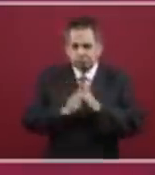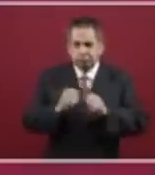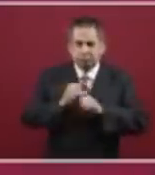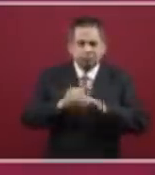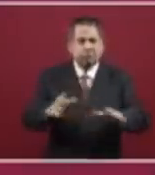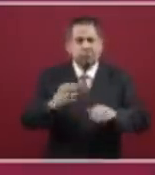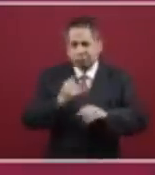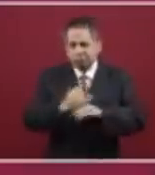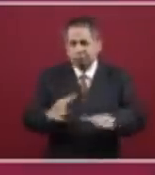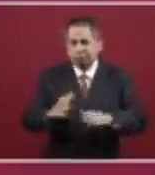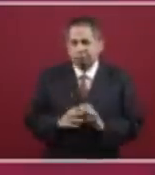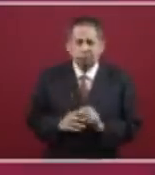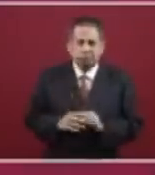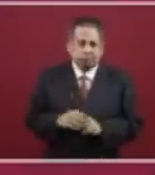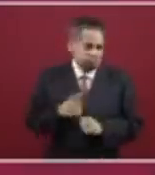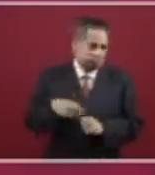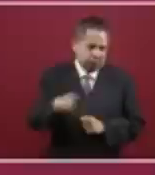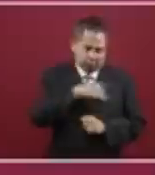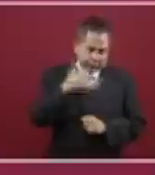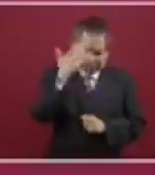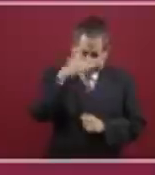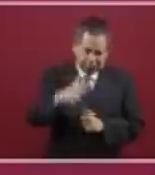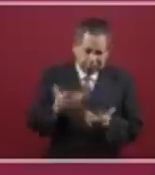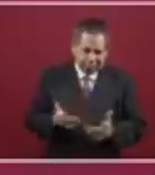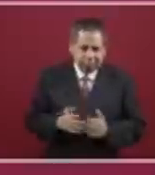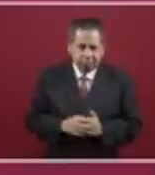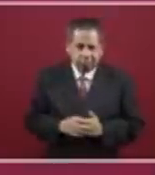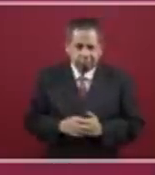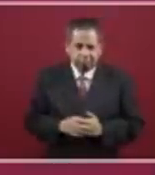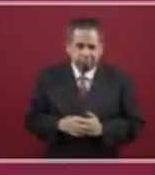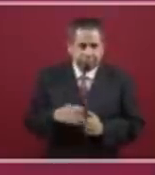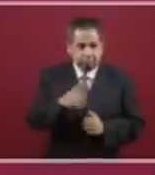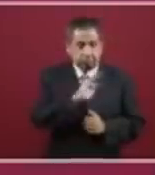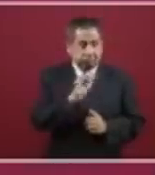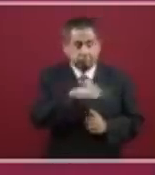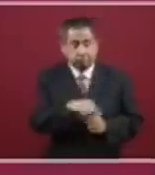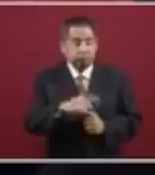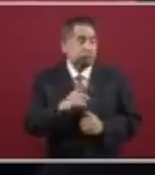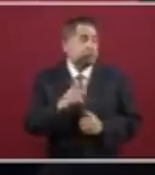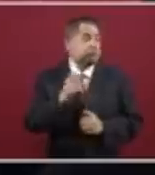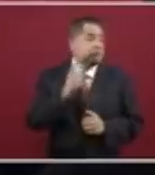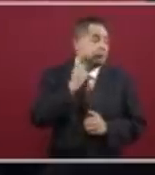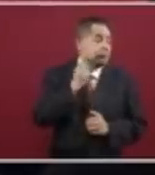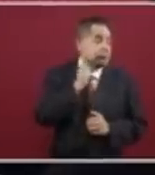Yo creo que eso lo deben de saber si son legisladores.